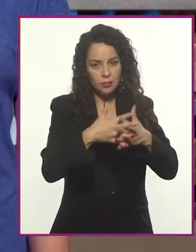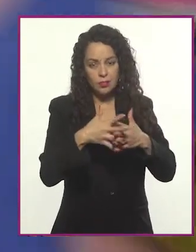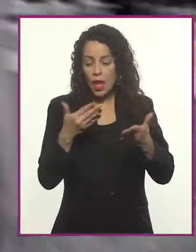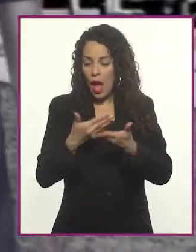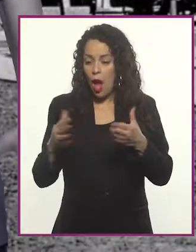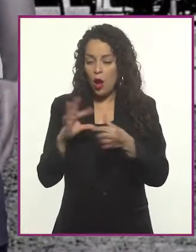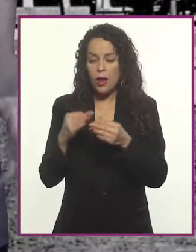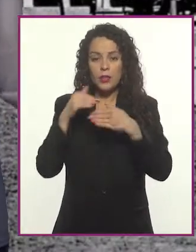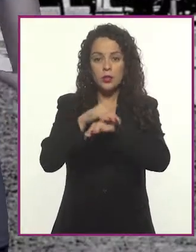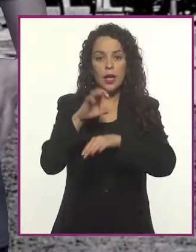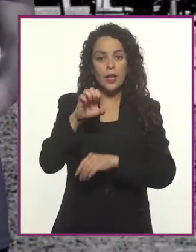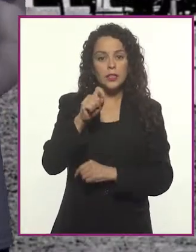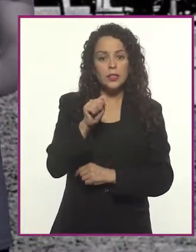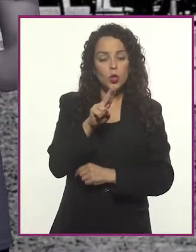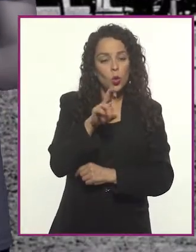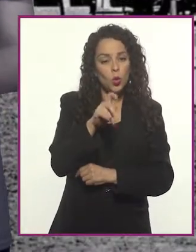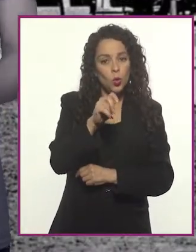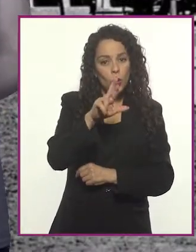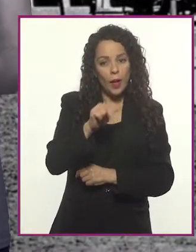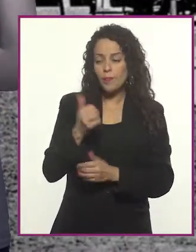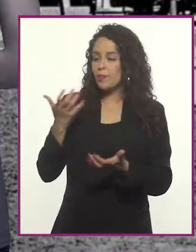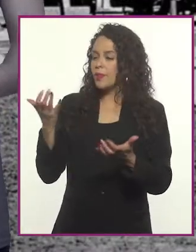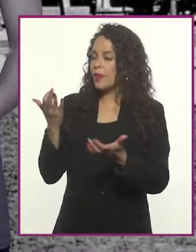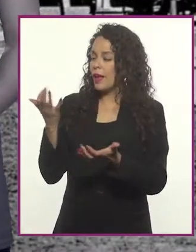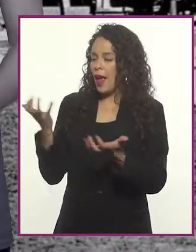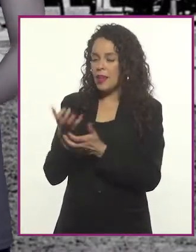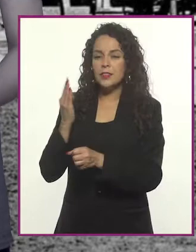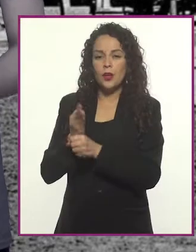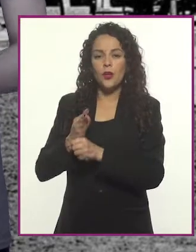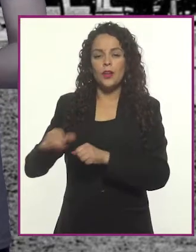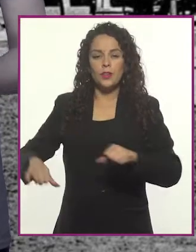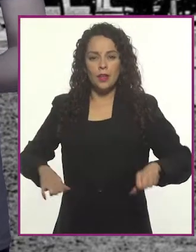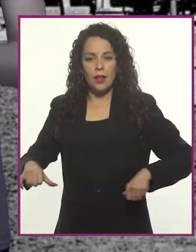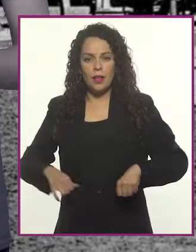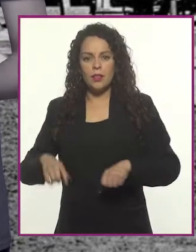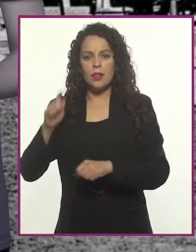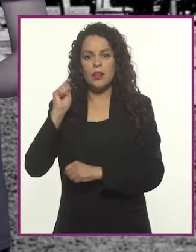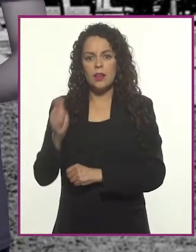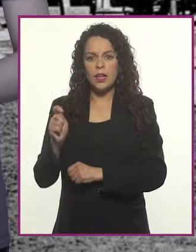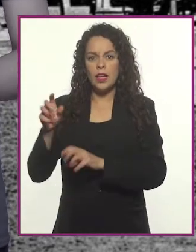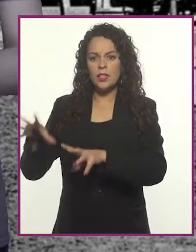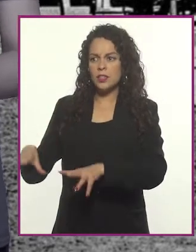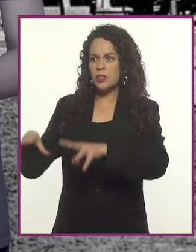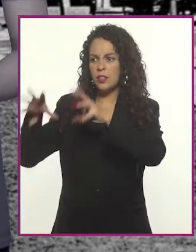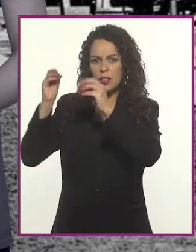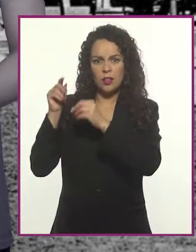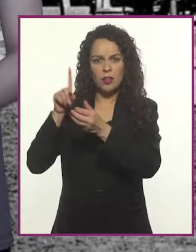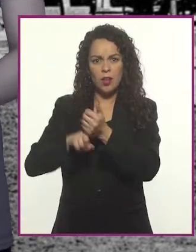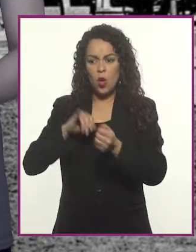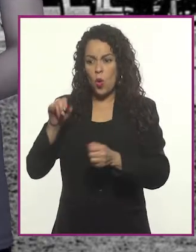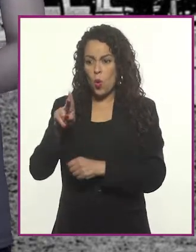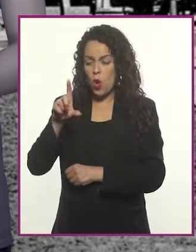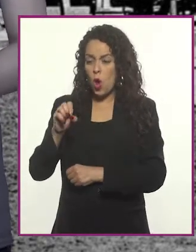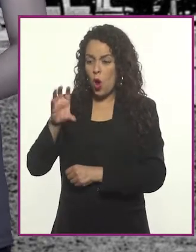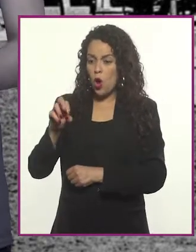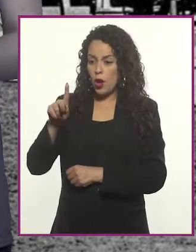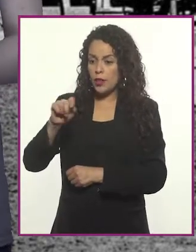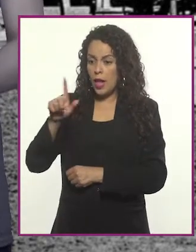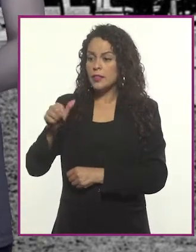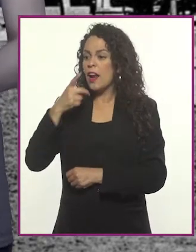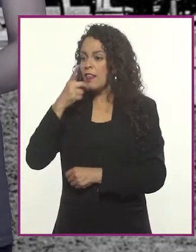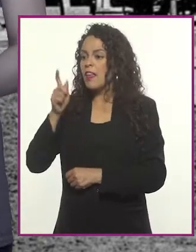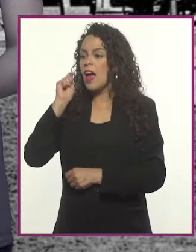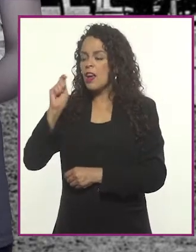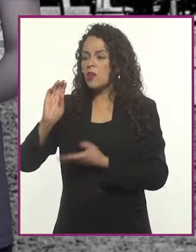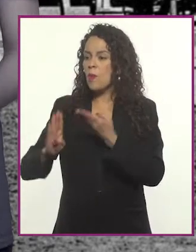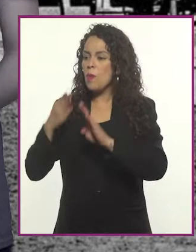estructura. Hagamos un ejercicio. En el cuento Circe, que forma parte del bestiario, Julio Cortázar nos plantea el mundo de los